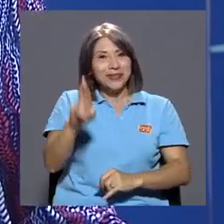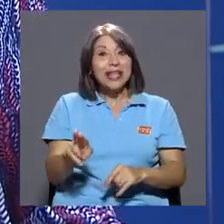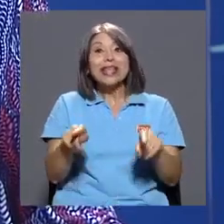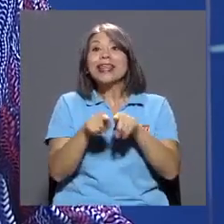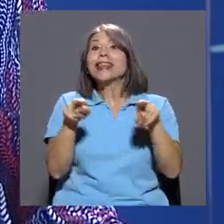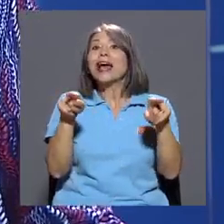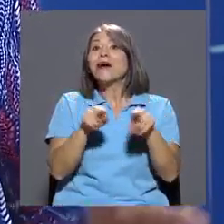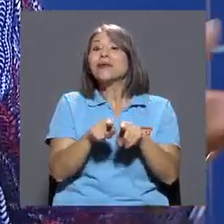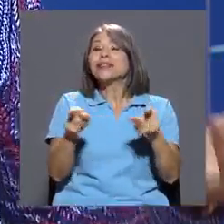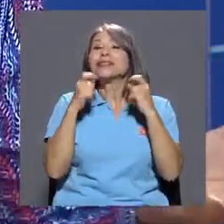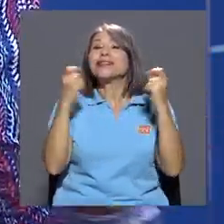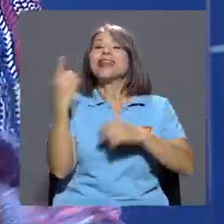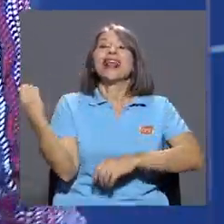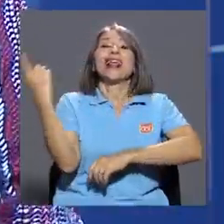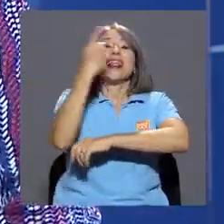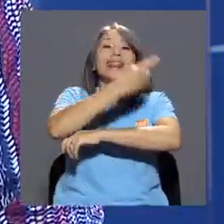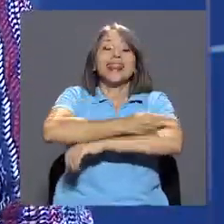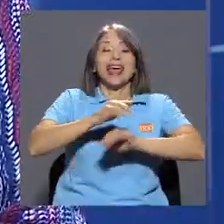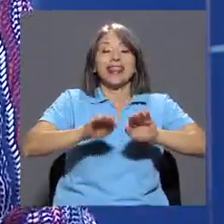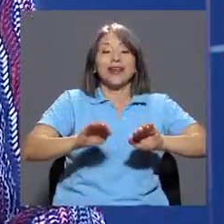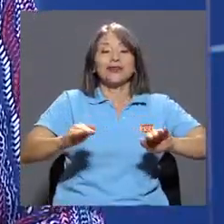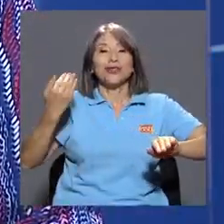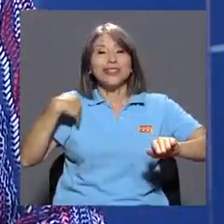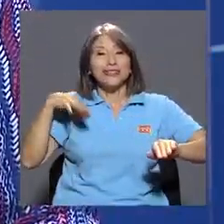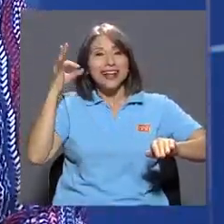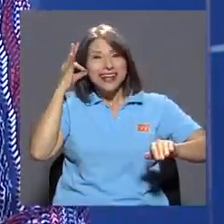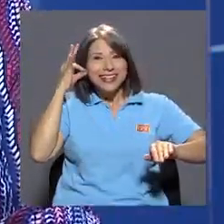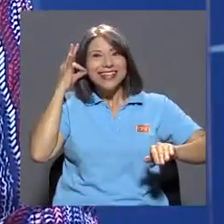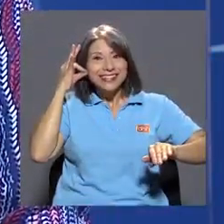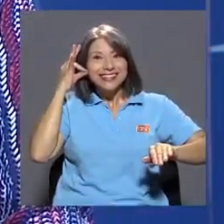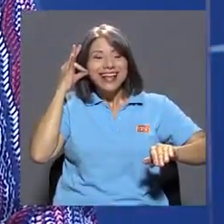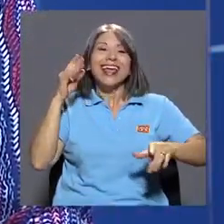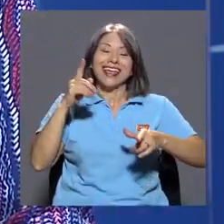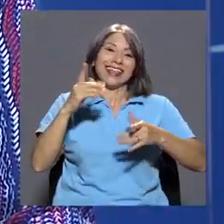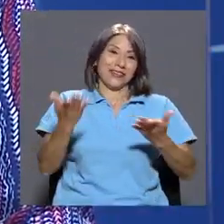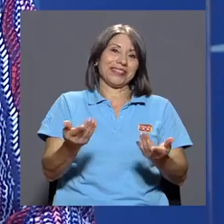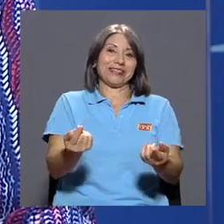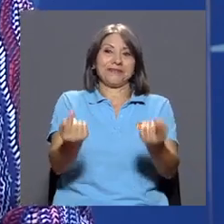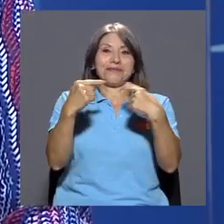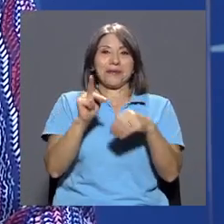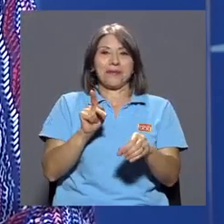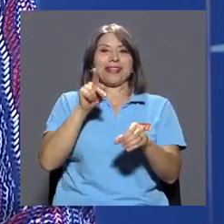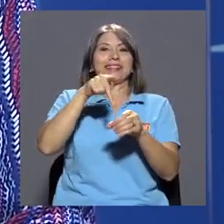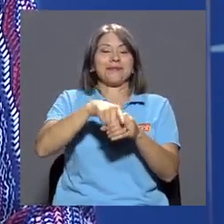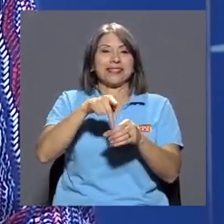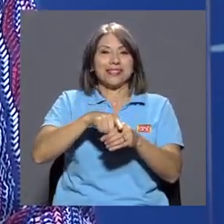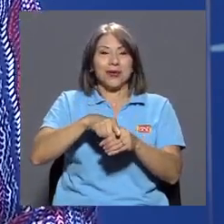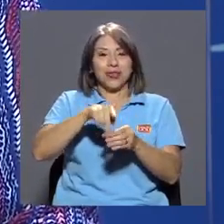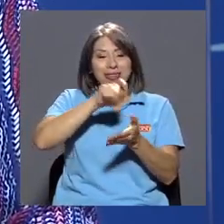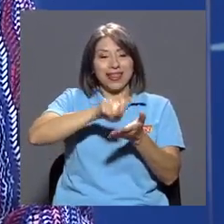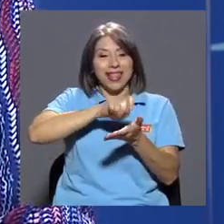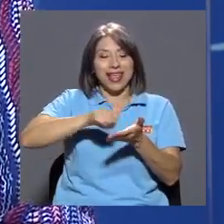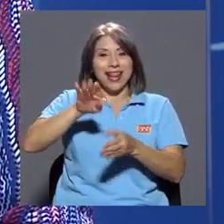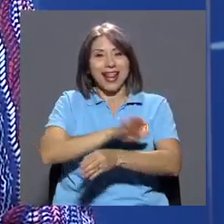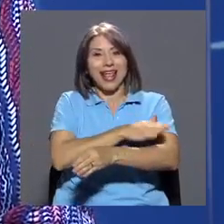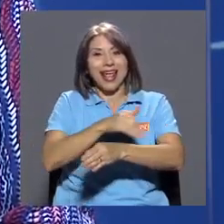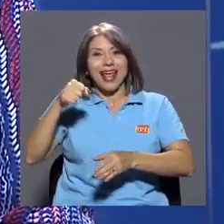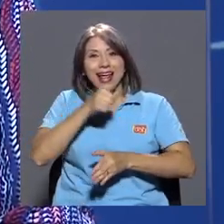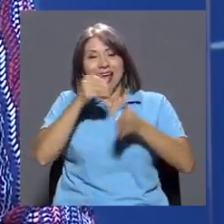también el Día de los Niños y las Niñas y contaremos entonces con la participación también del cantautor nacional